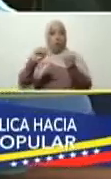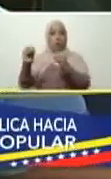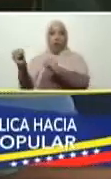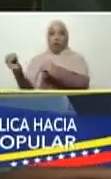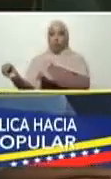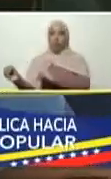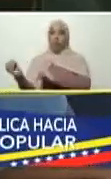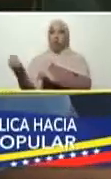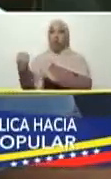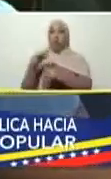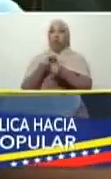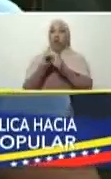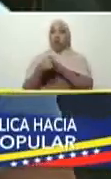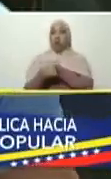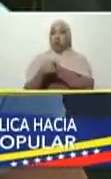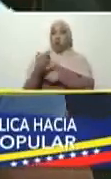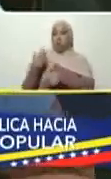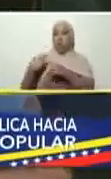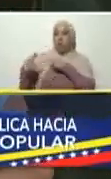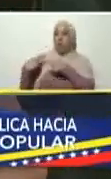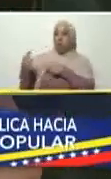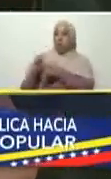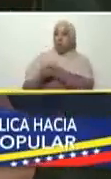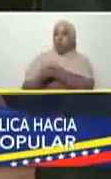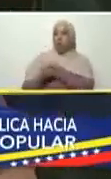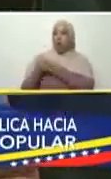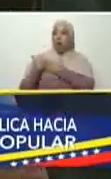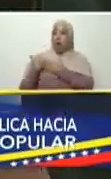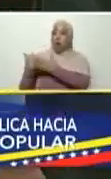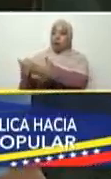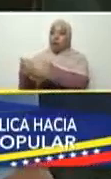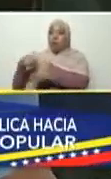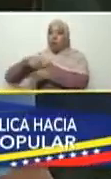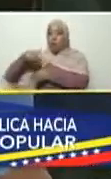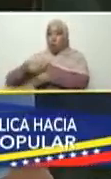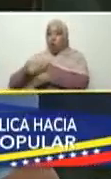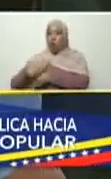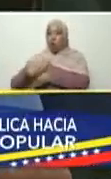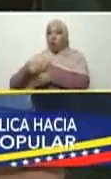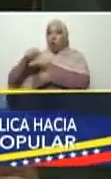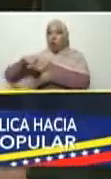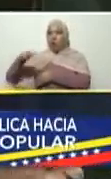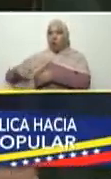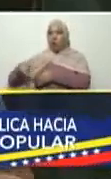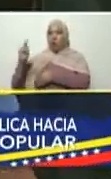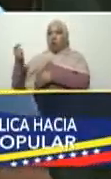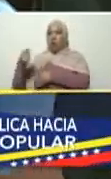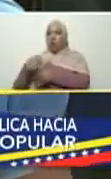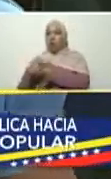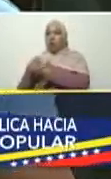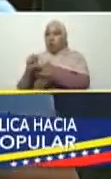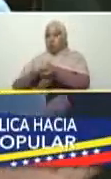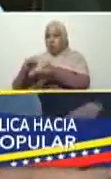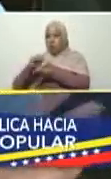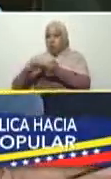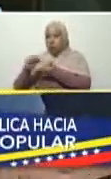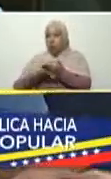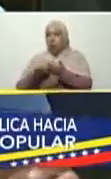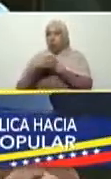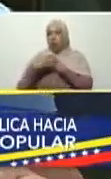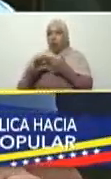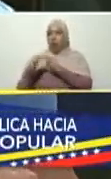es al cambiar el artículo o hacer el favor para que la compañera o el compañero que esté en la taquilla pueda registrar bien el Consejo Comunal.